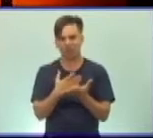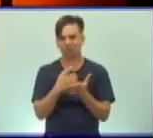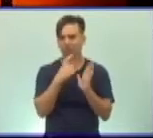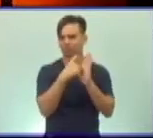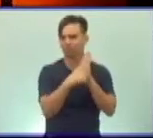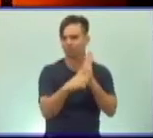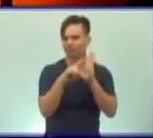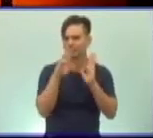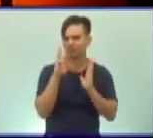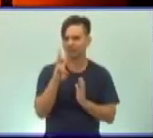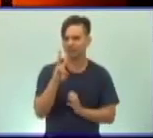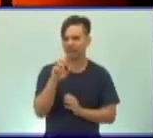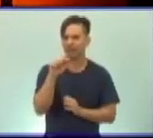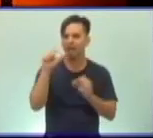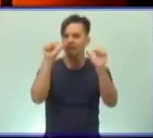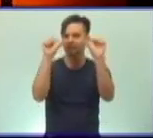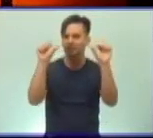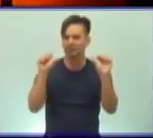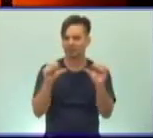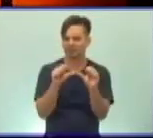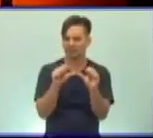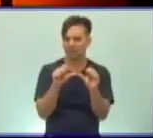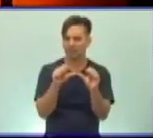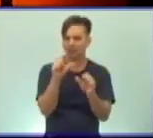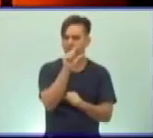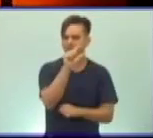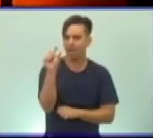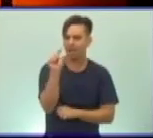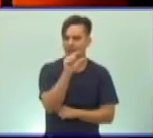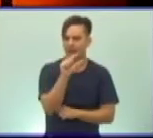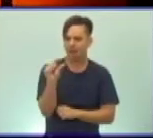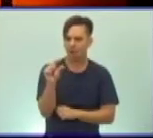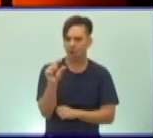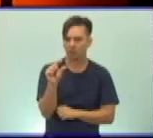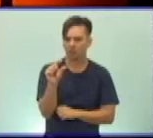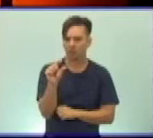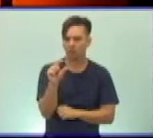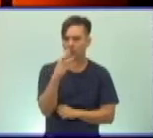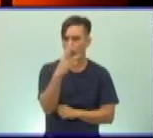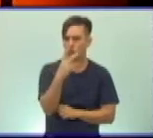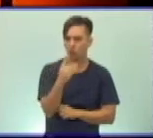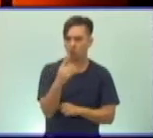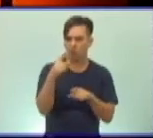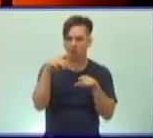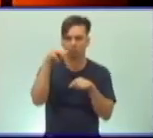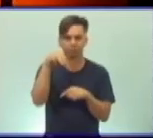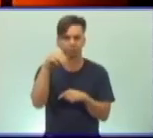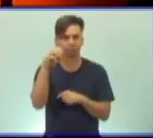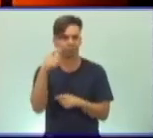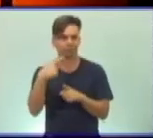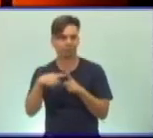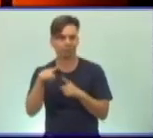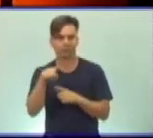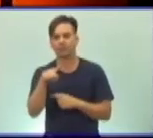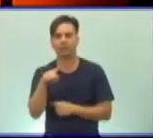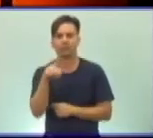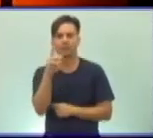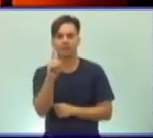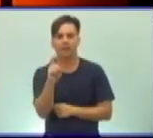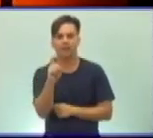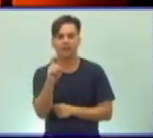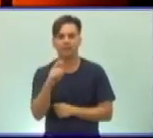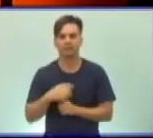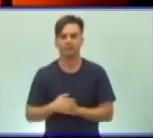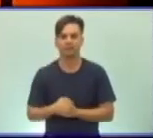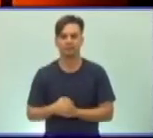los sistemas de ecuaciones. Específicamente aprendiste en 9º grado el sistema de dos ecuaciones con